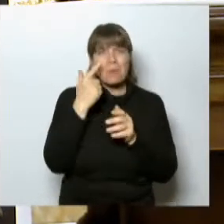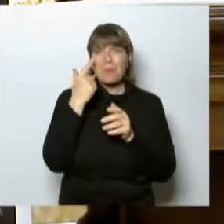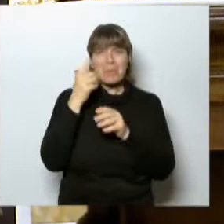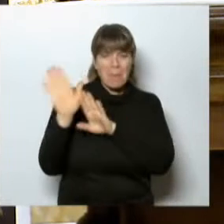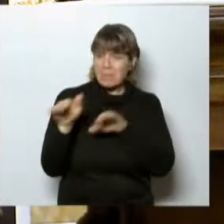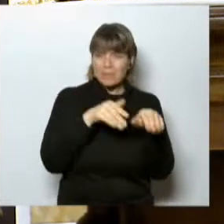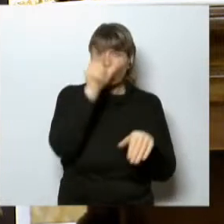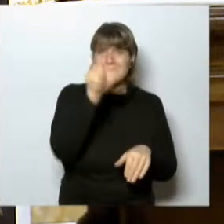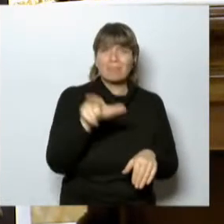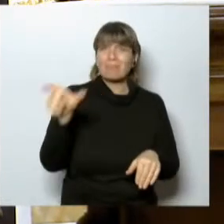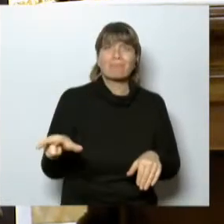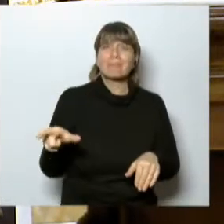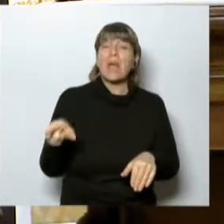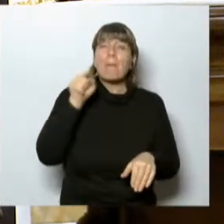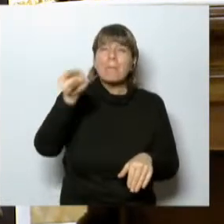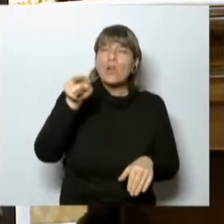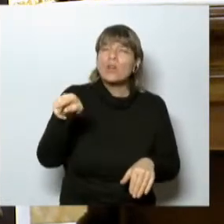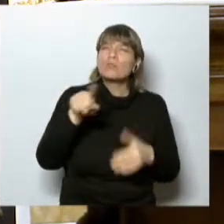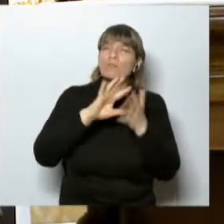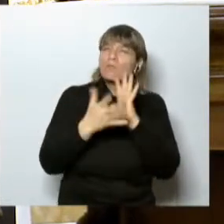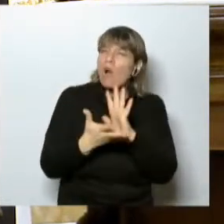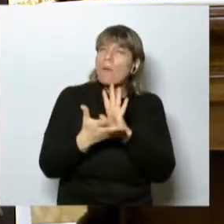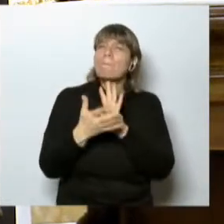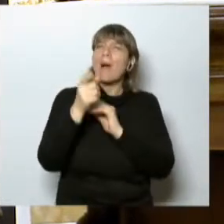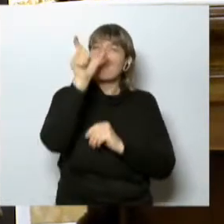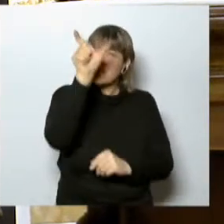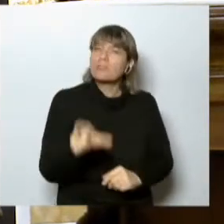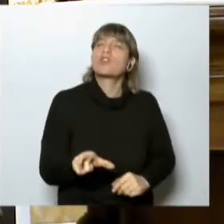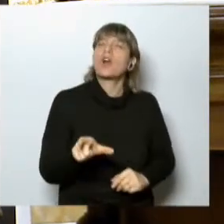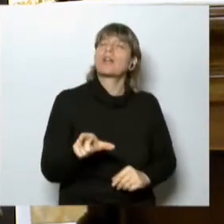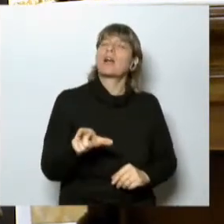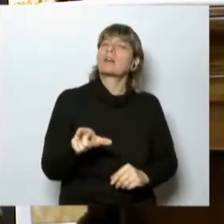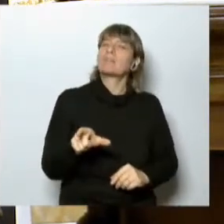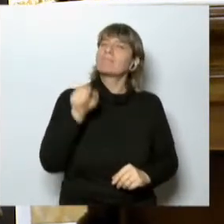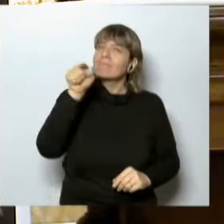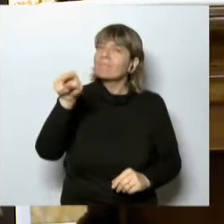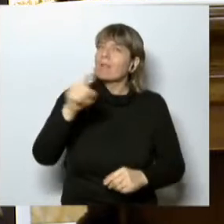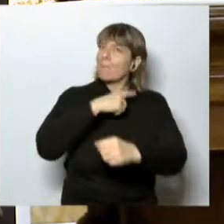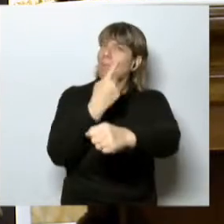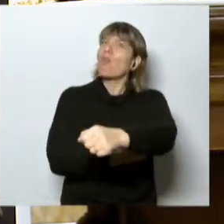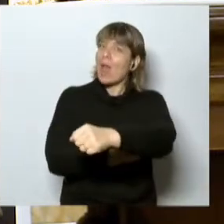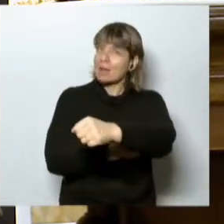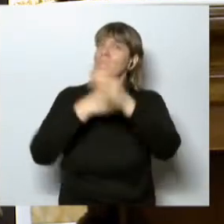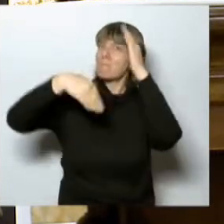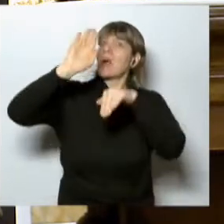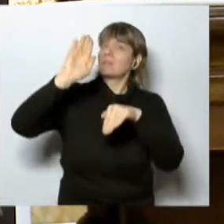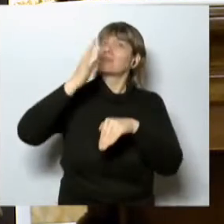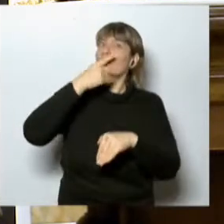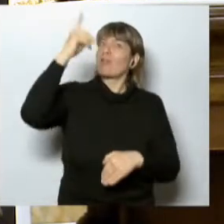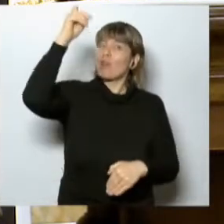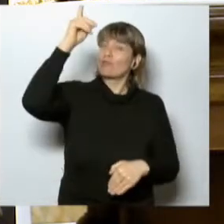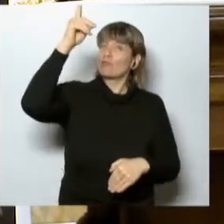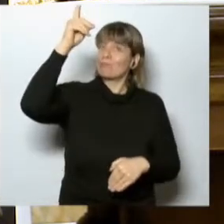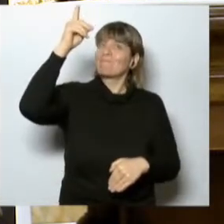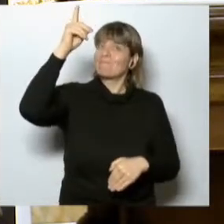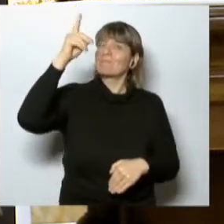vivía humanamente, pero que había que rescatar de esos gestos humanos que Cristo hacía su poder sobrenatural, o mejor dicho,